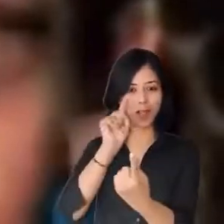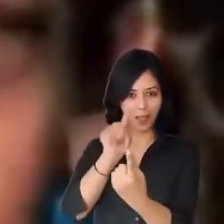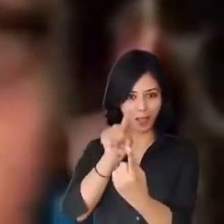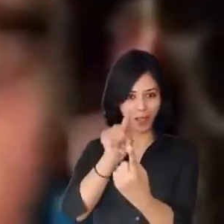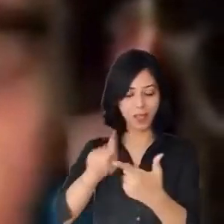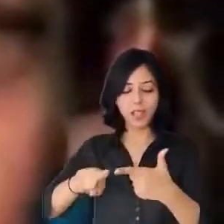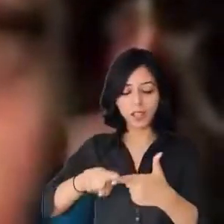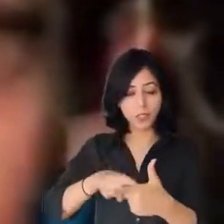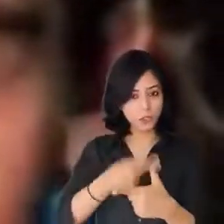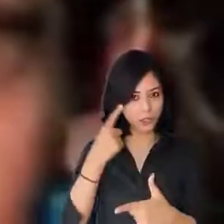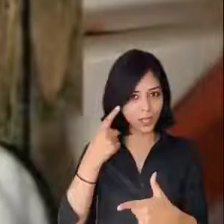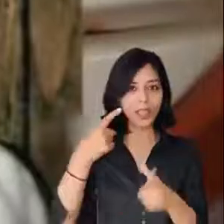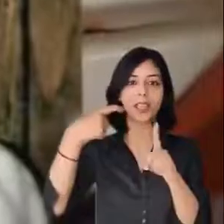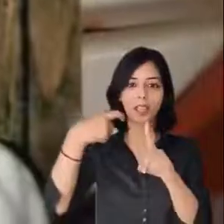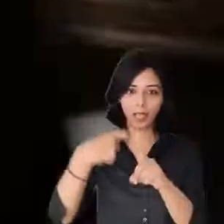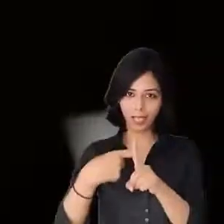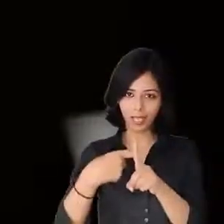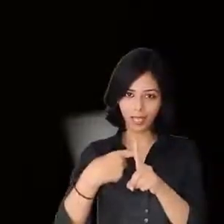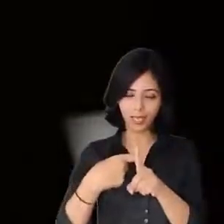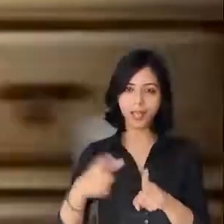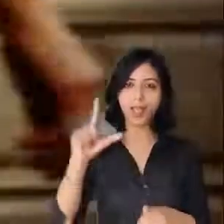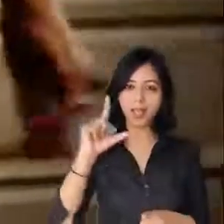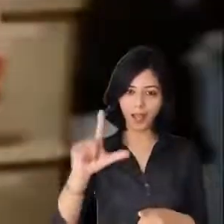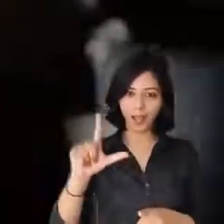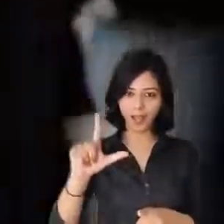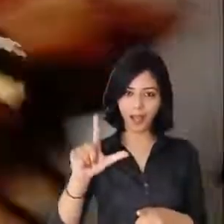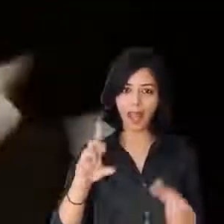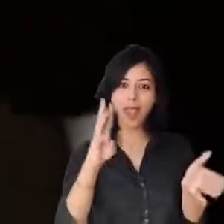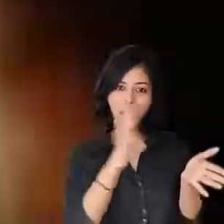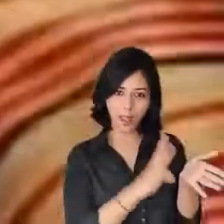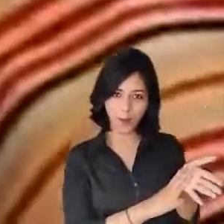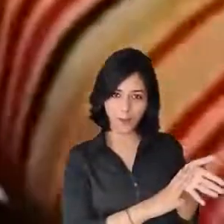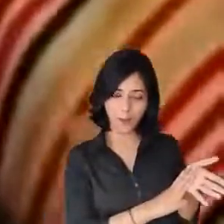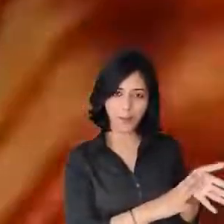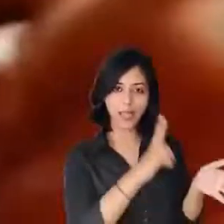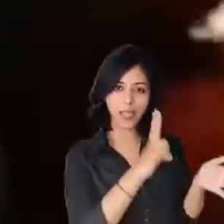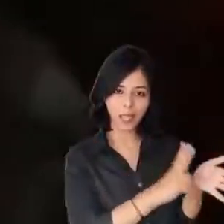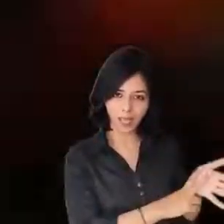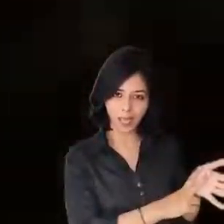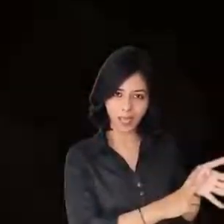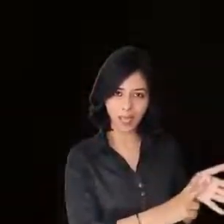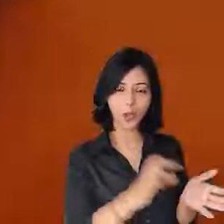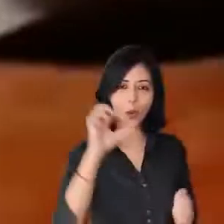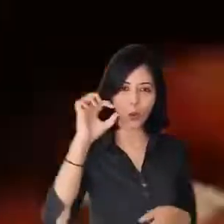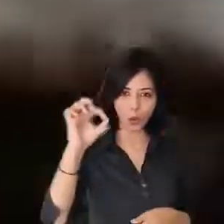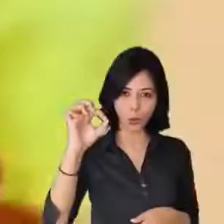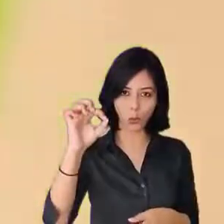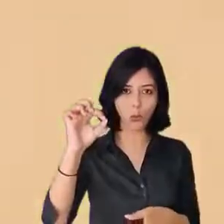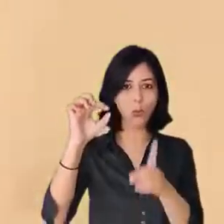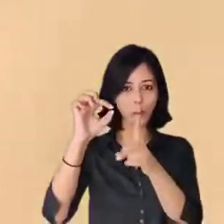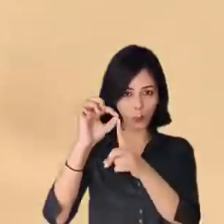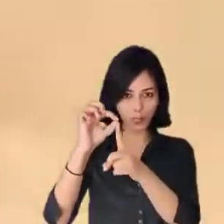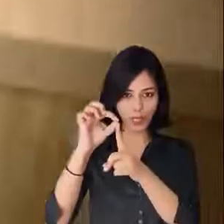Su hija había desaparecido. Nancy enseguida empezó a investigar y buscó alguna pista de lo